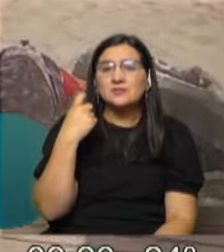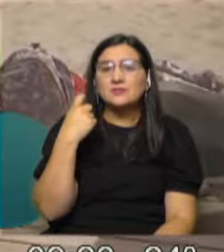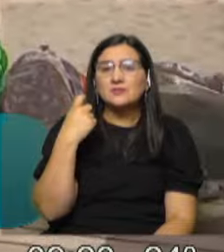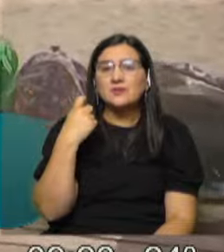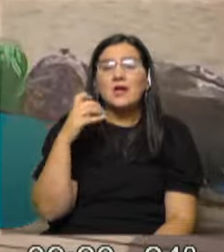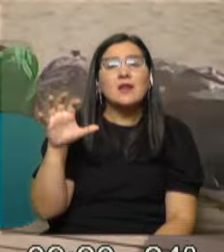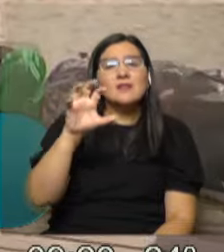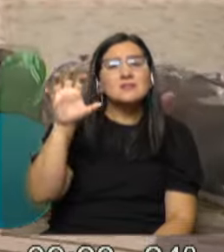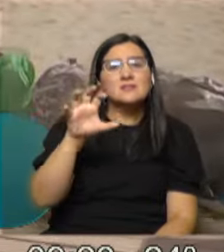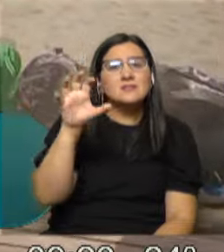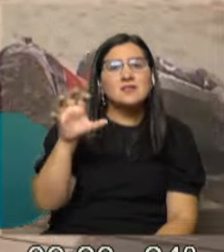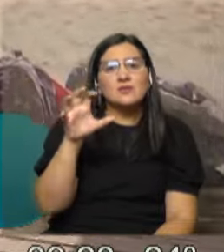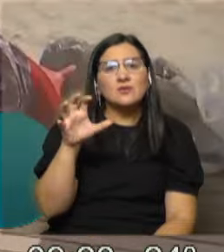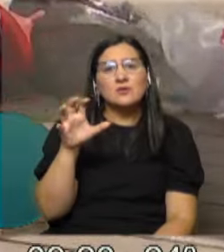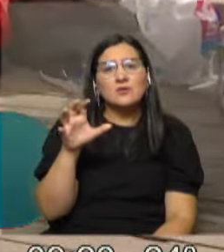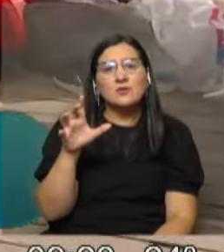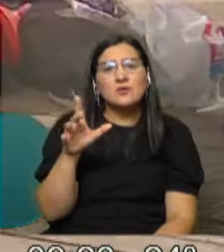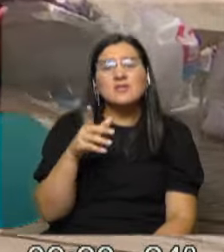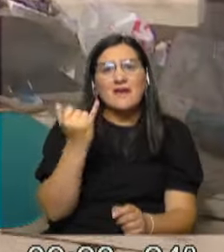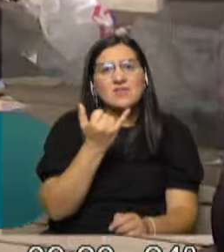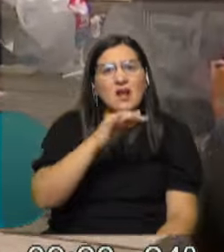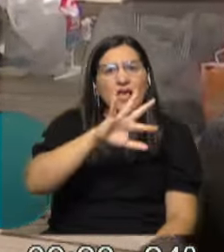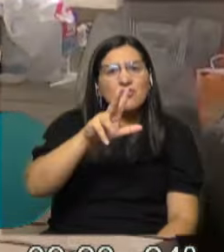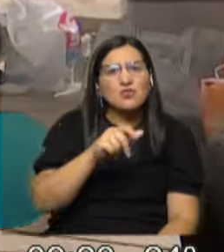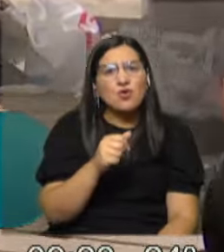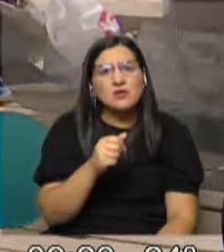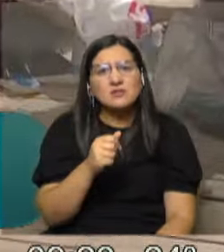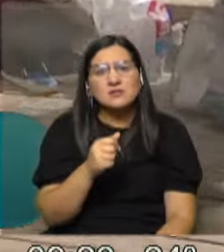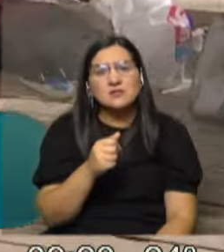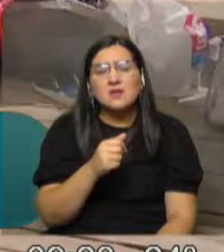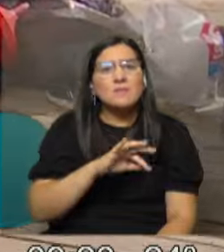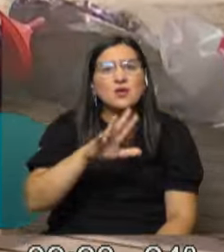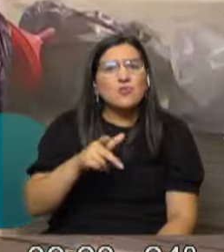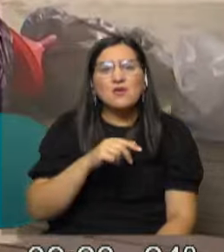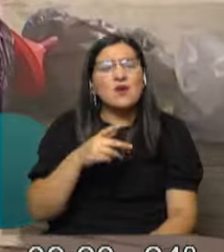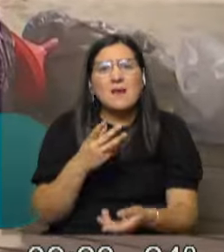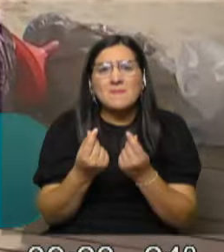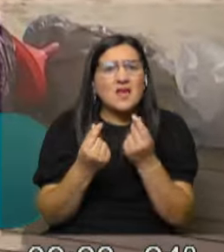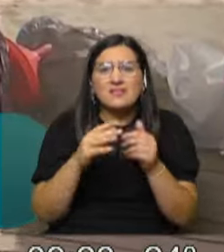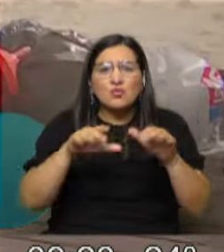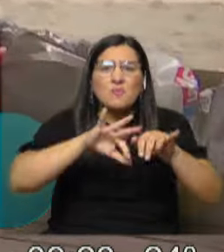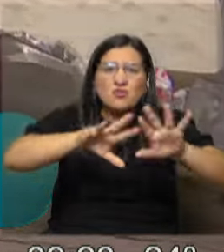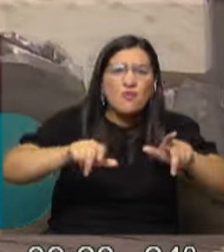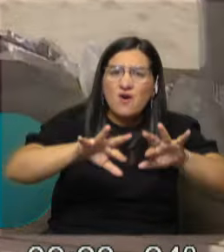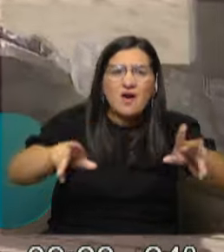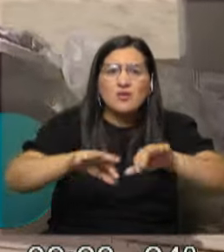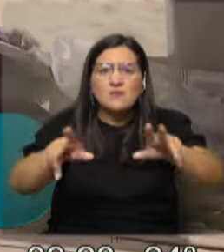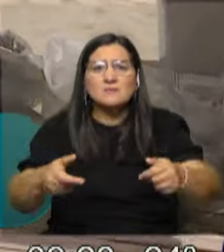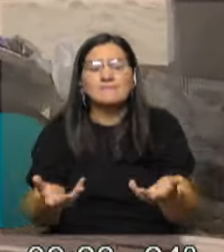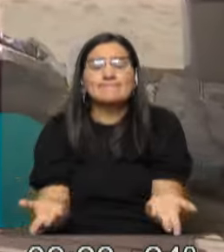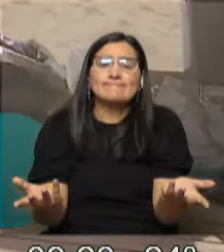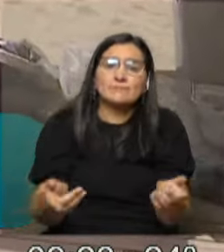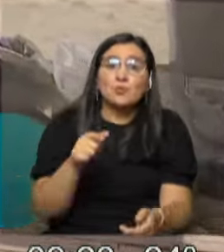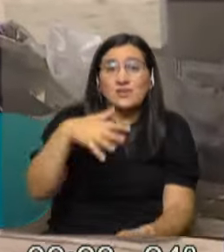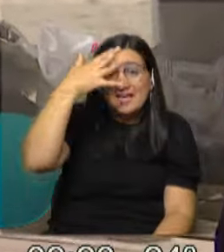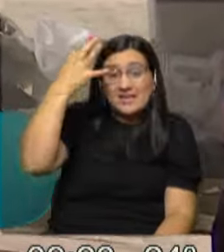en el cerro y los ladrones. Sacó toda la plata de famachón, famachón. Bueno, vecino, ¿cree